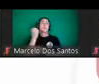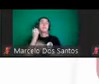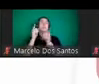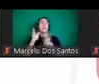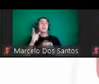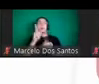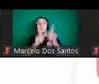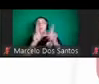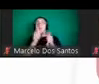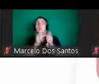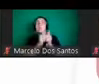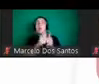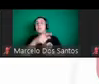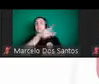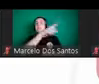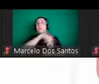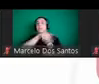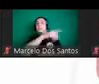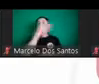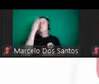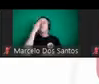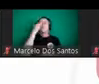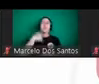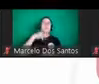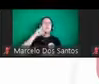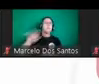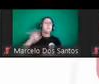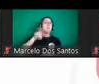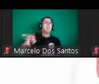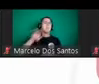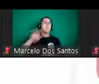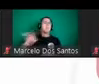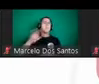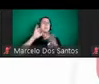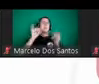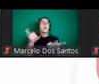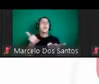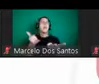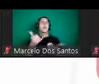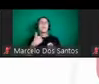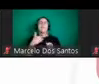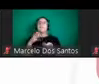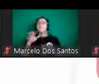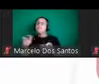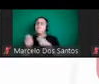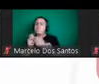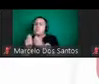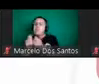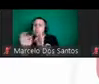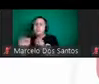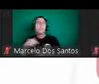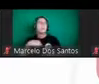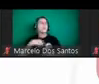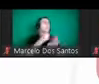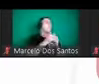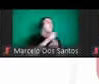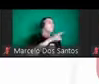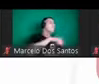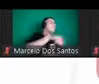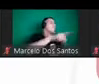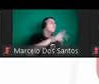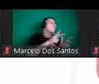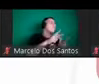una información de primera mano que el jefe a lo mejor no se percató por no estar al 100% con la persona. Y por